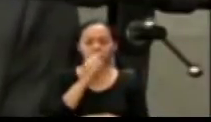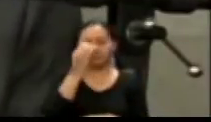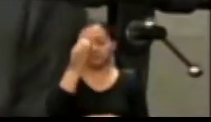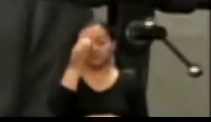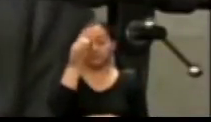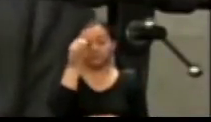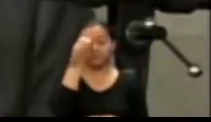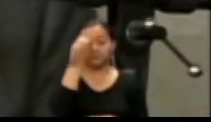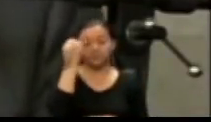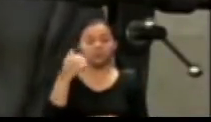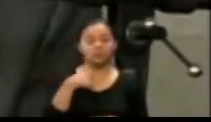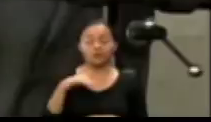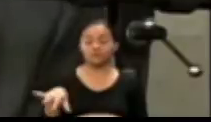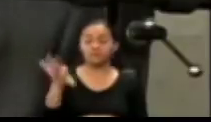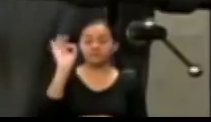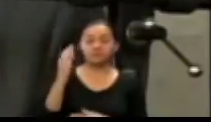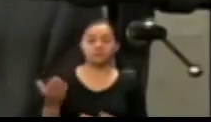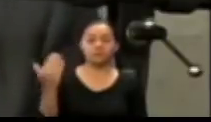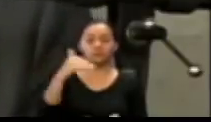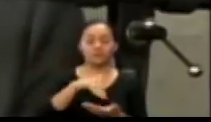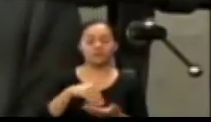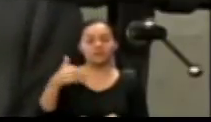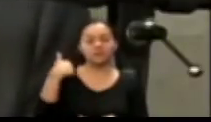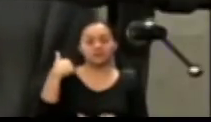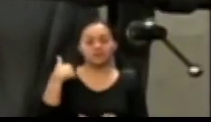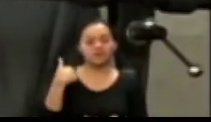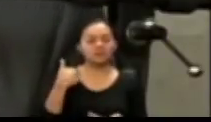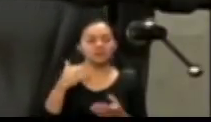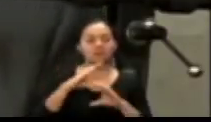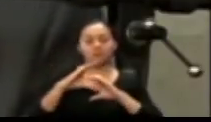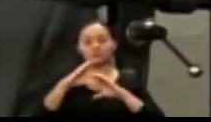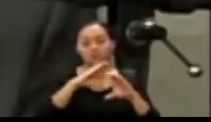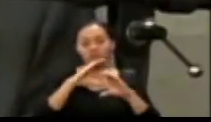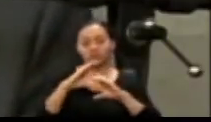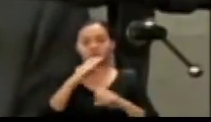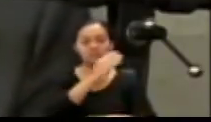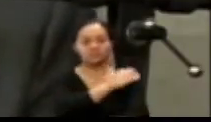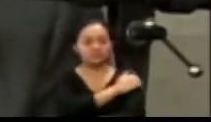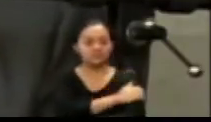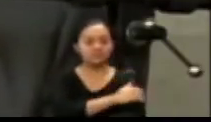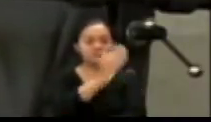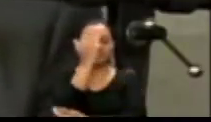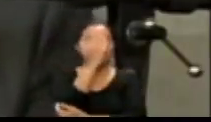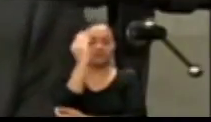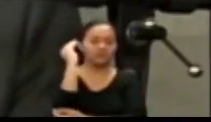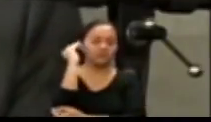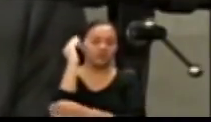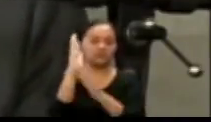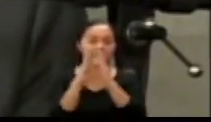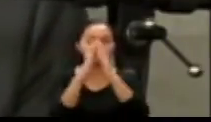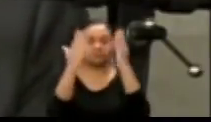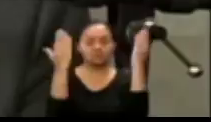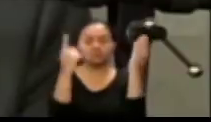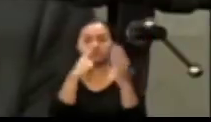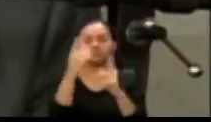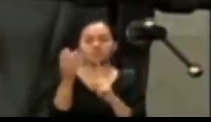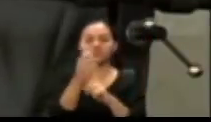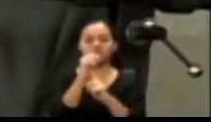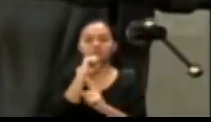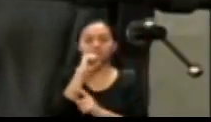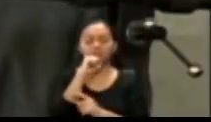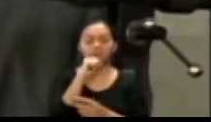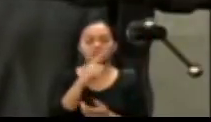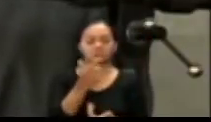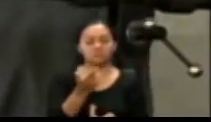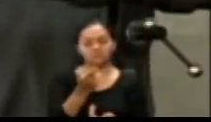Y entonces noto esto, noto que obviamente hay a nivel mediático un contraste a algunos logros de la Revolución Ciudadana y al